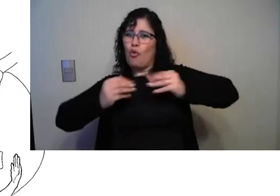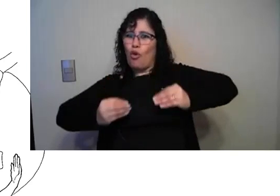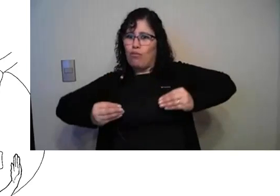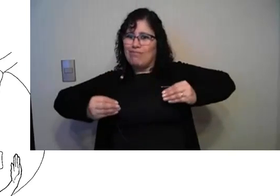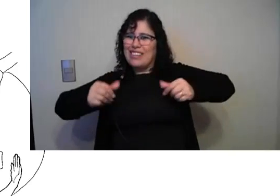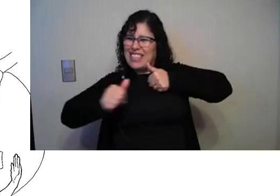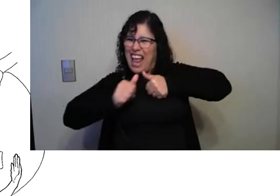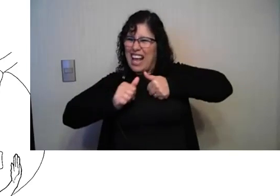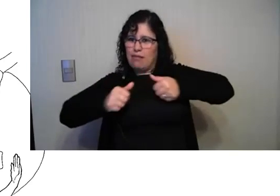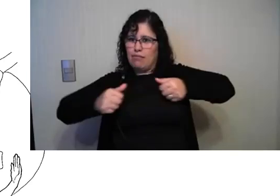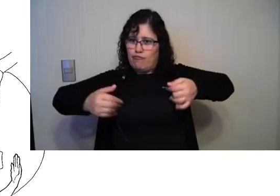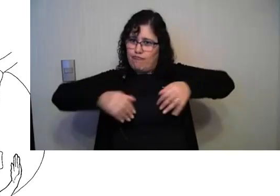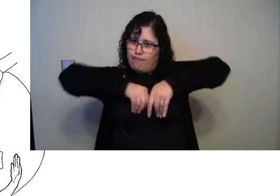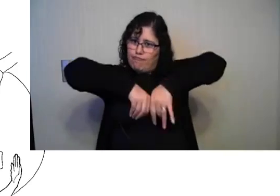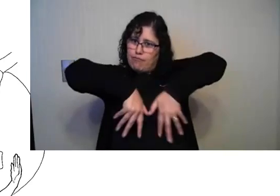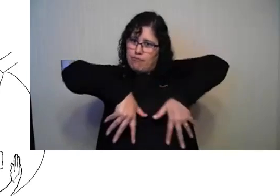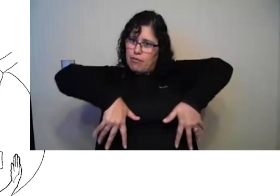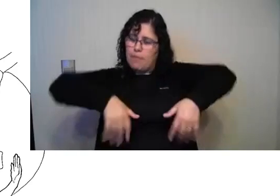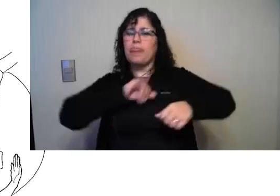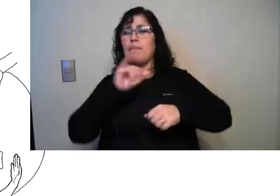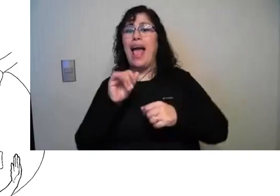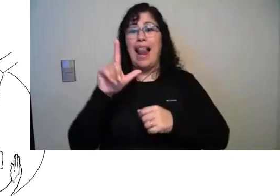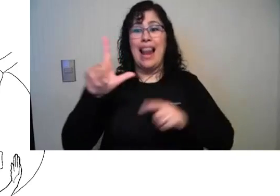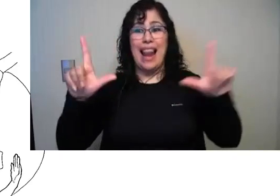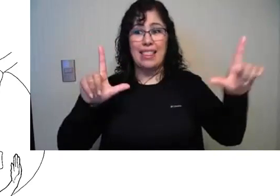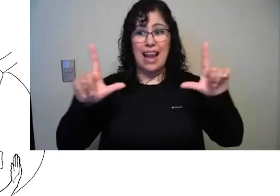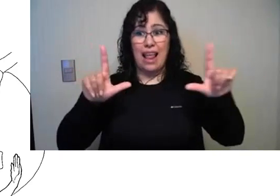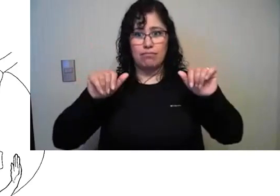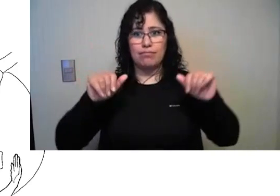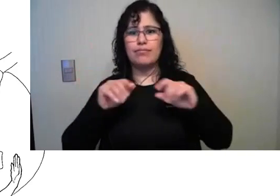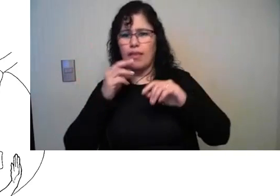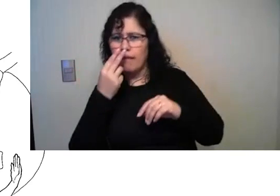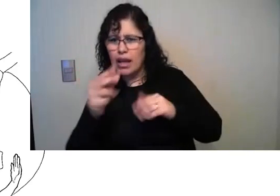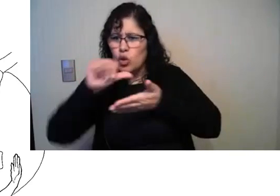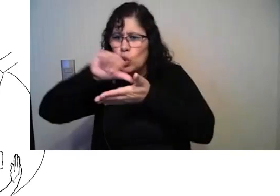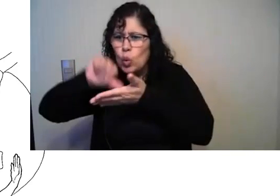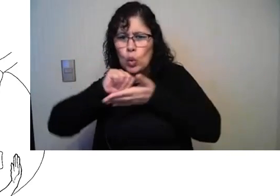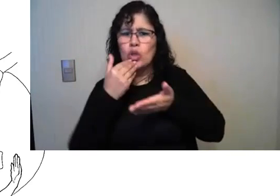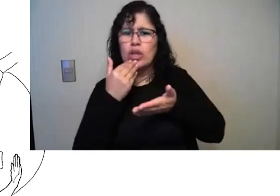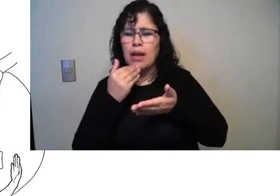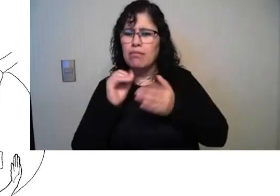Y en la medida que nos vamos alejando hacia el lateral, encontramos núcleos que van a ir a inervar